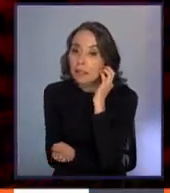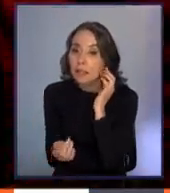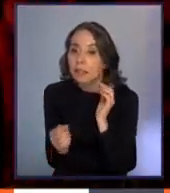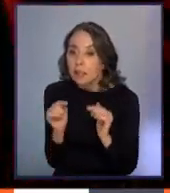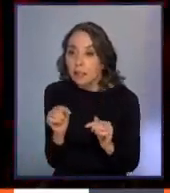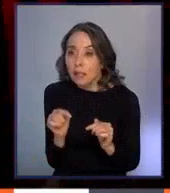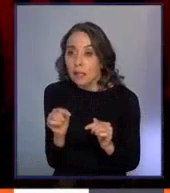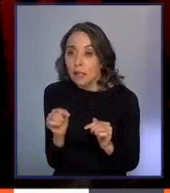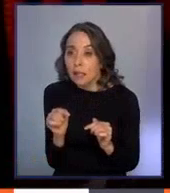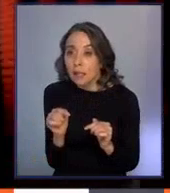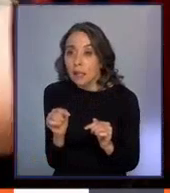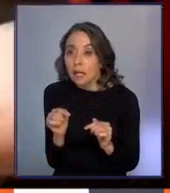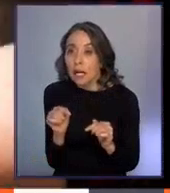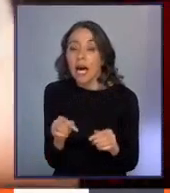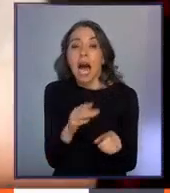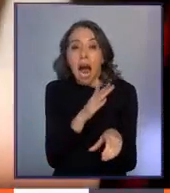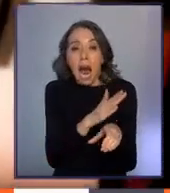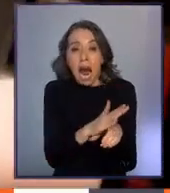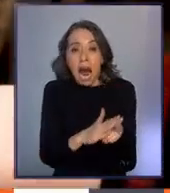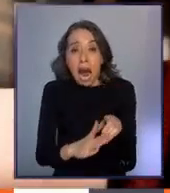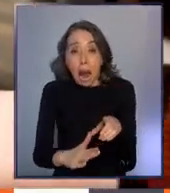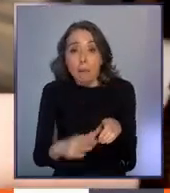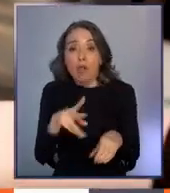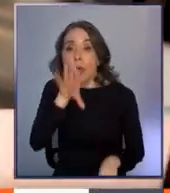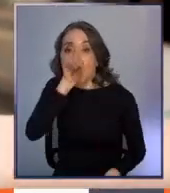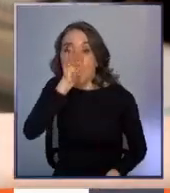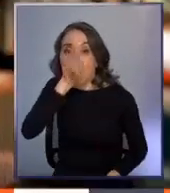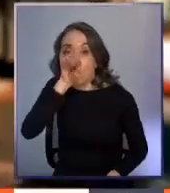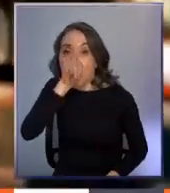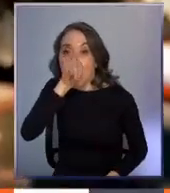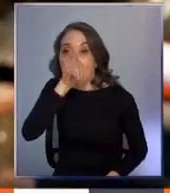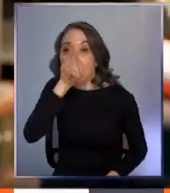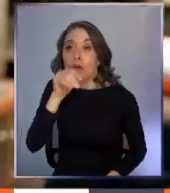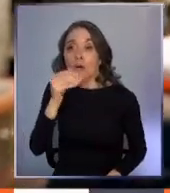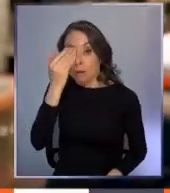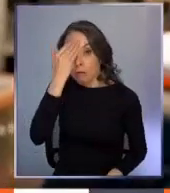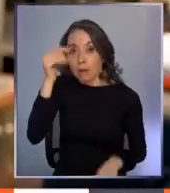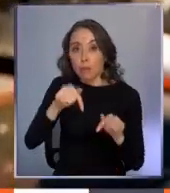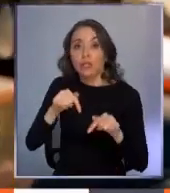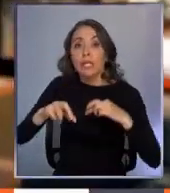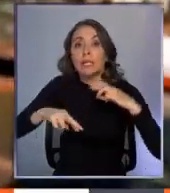casa, encurtidos caseros. Este jamón de pato es un hit aquí en Polvo.